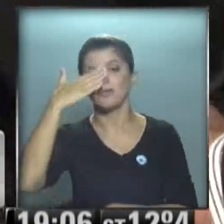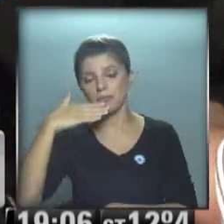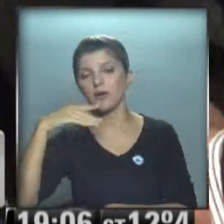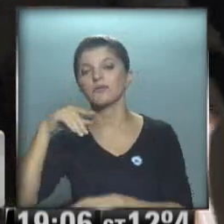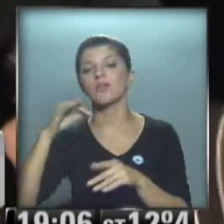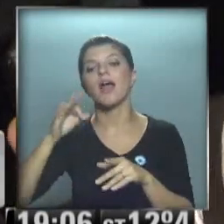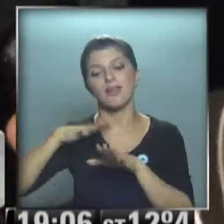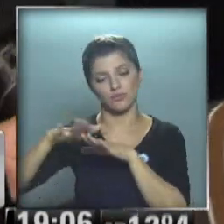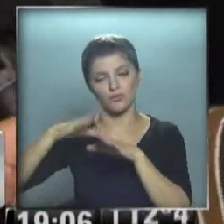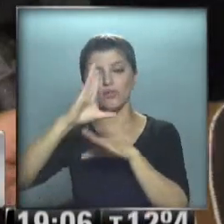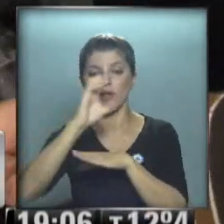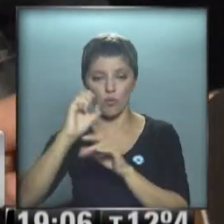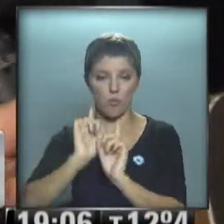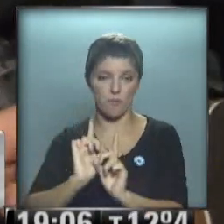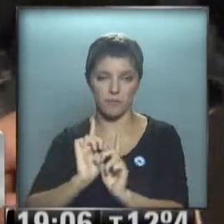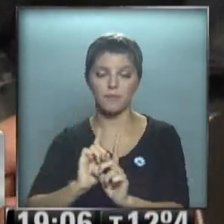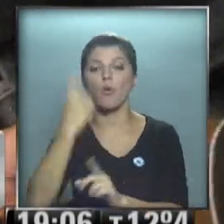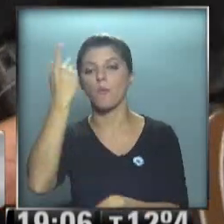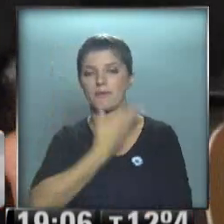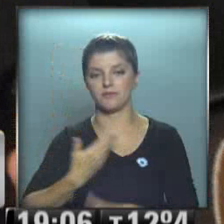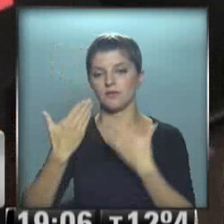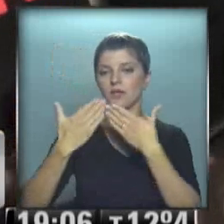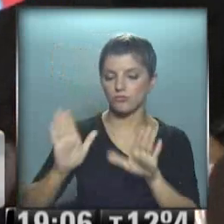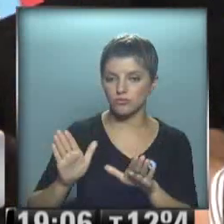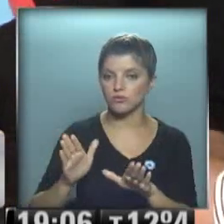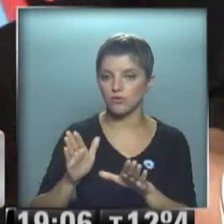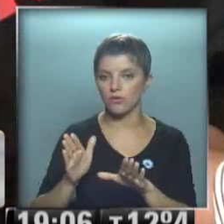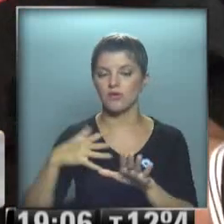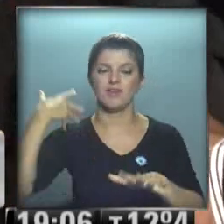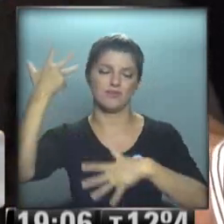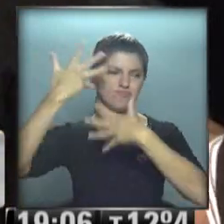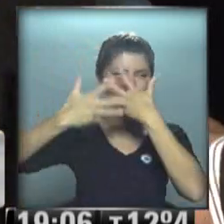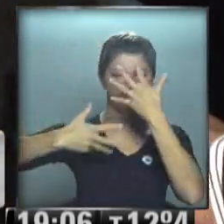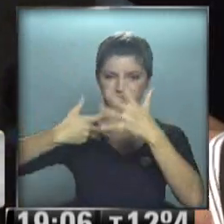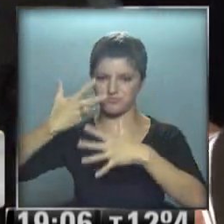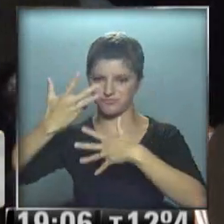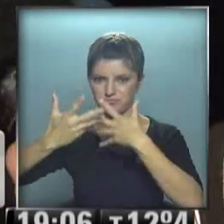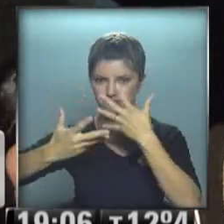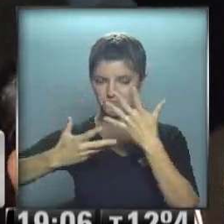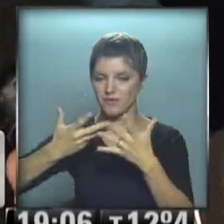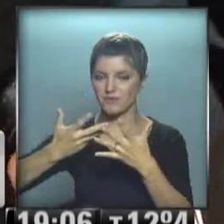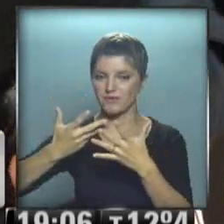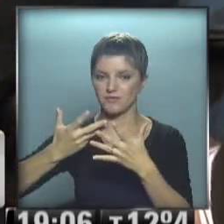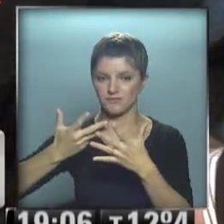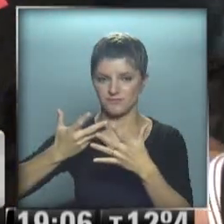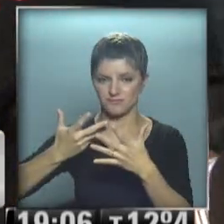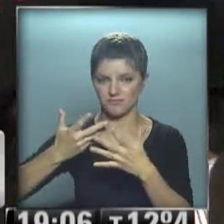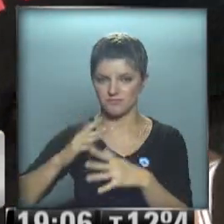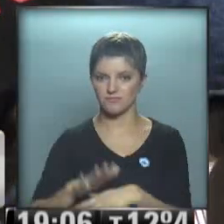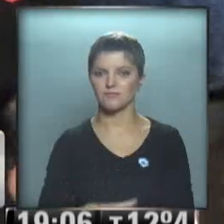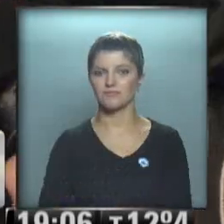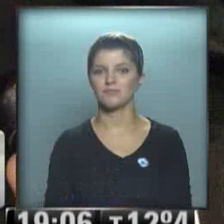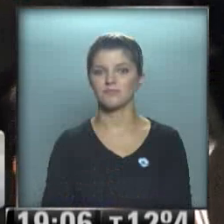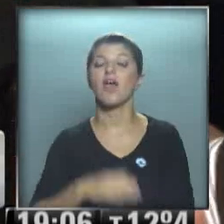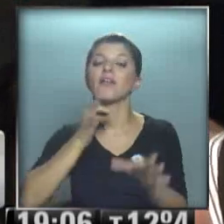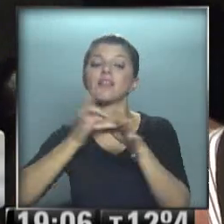pasar el club también, se fue un presidente, hubo mucho lío en la parte de